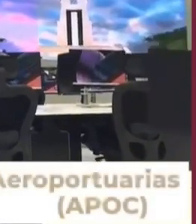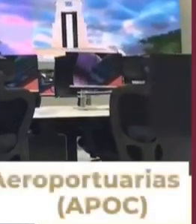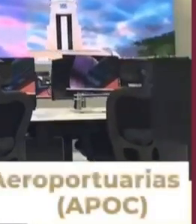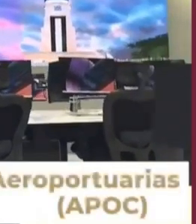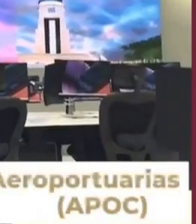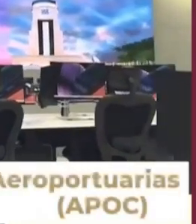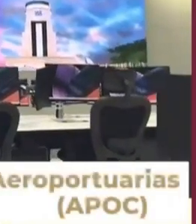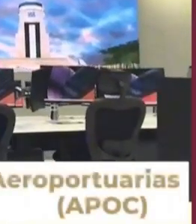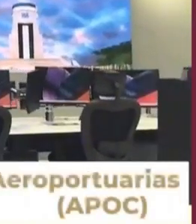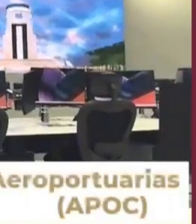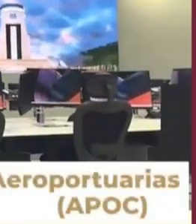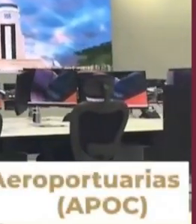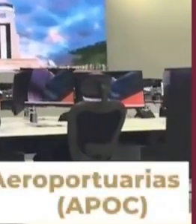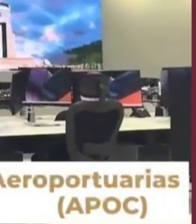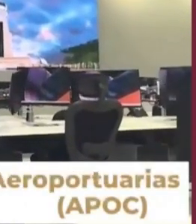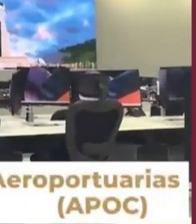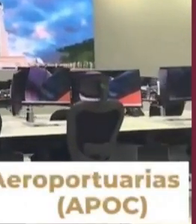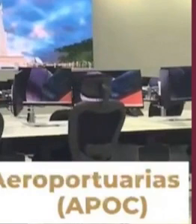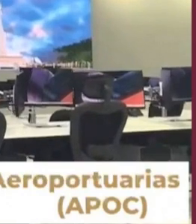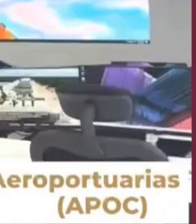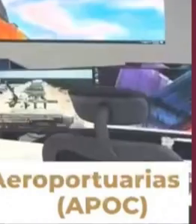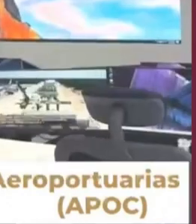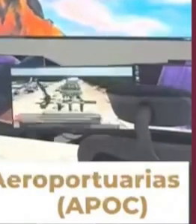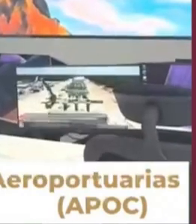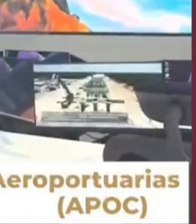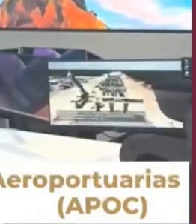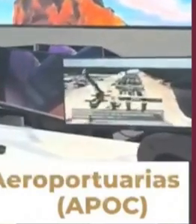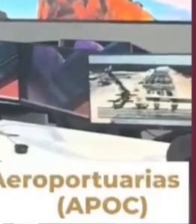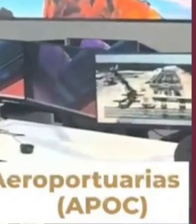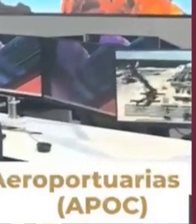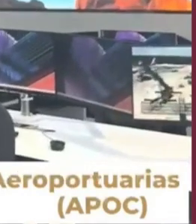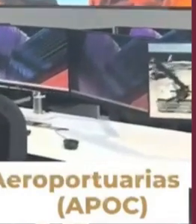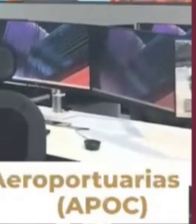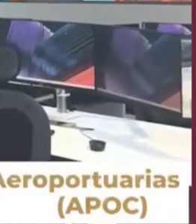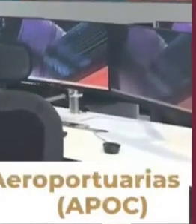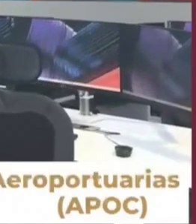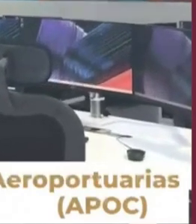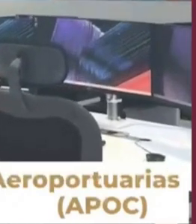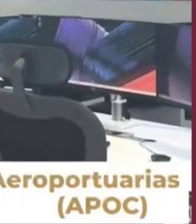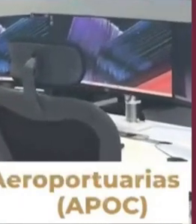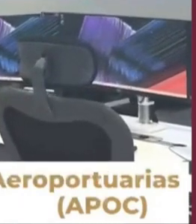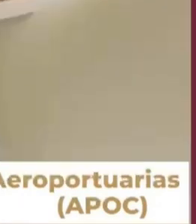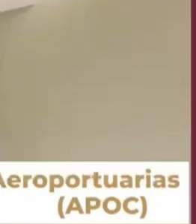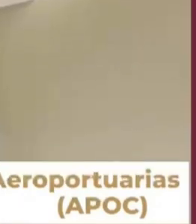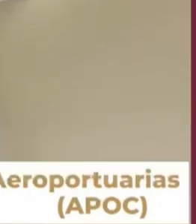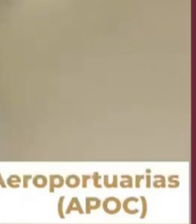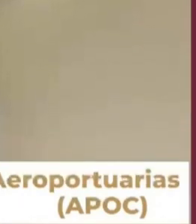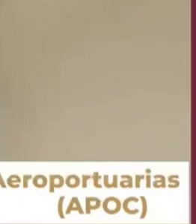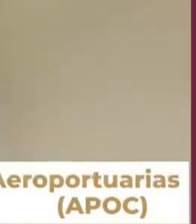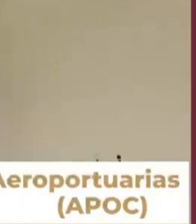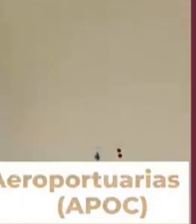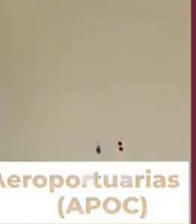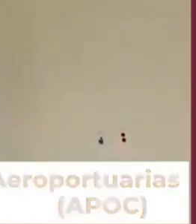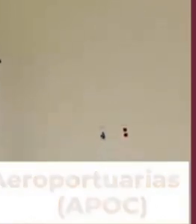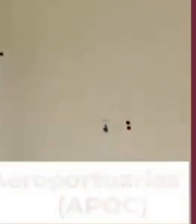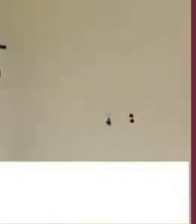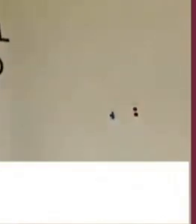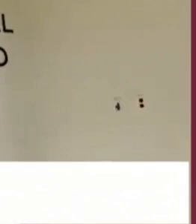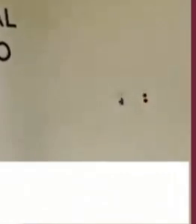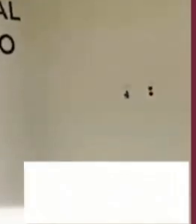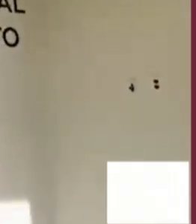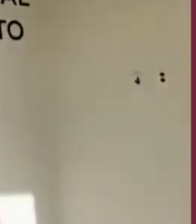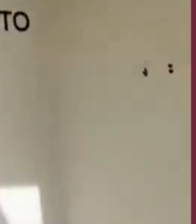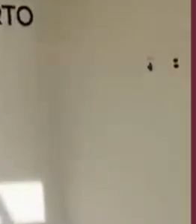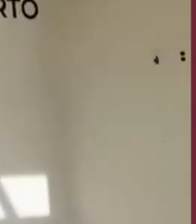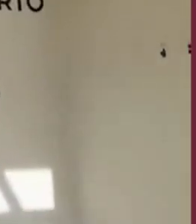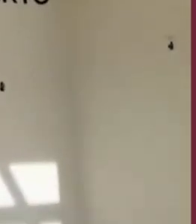operaciones aeroportuarias, APOC, para planificar, controlar y verificar las operaciones del campo aéreo con su respectivo centro de datos para